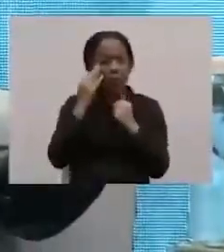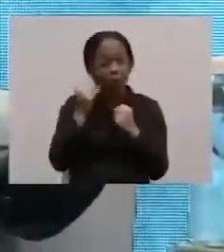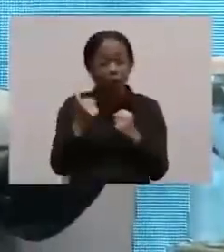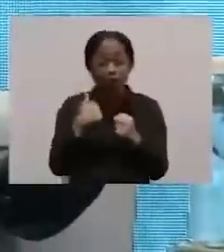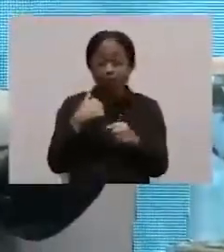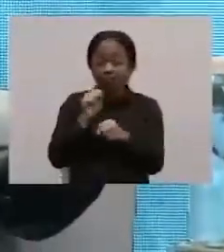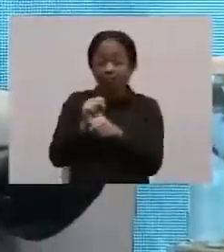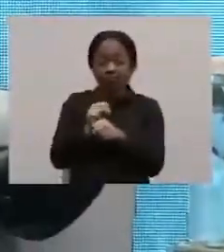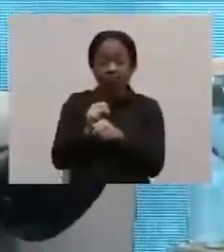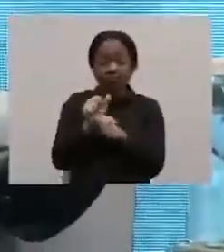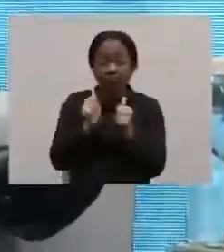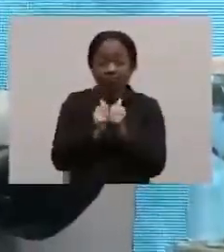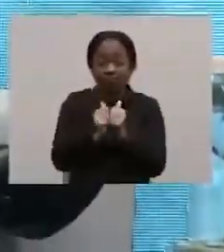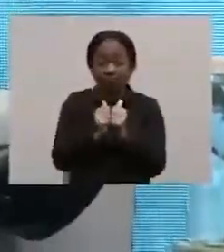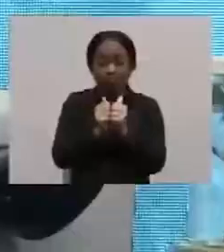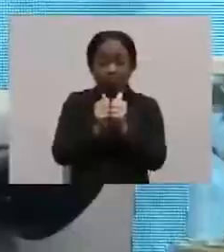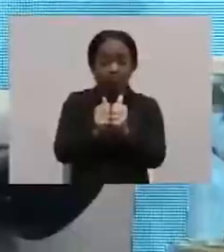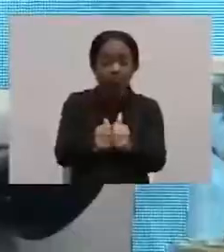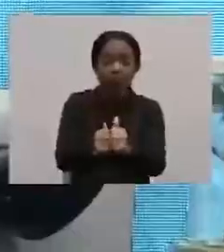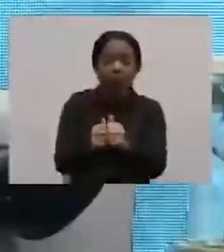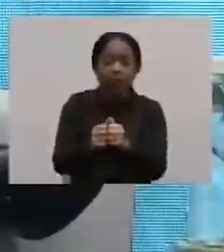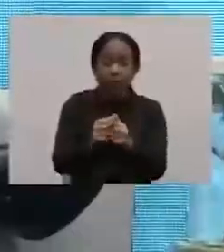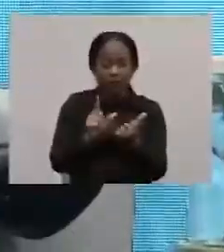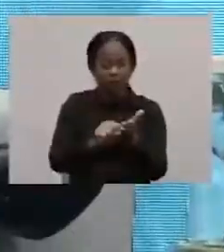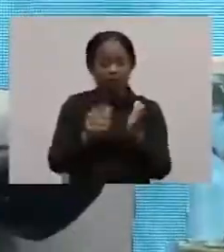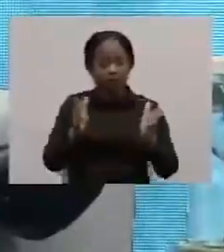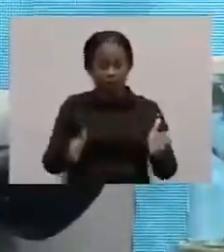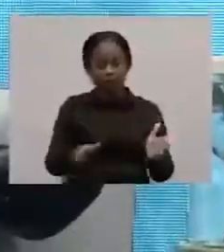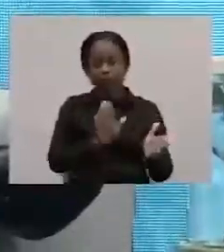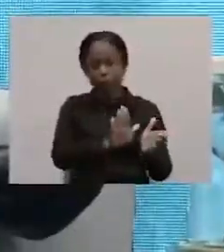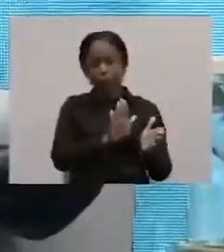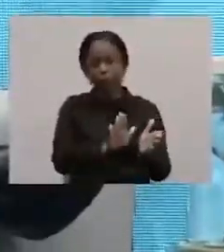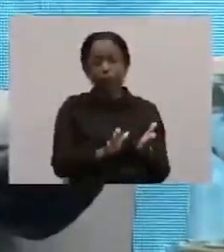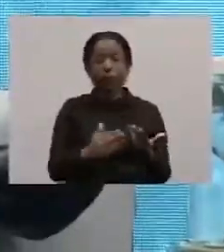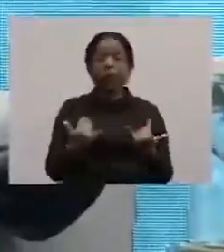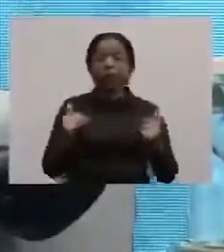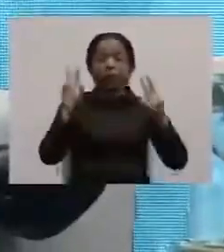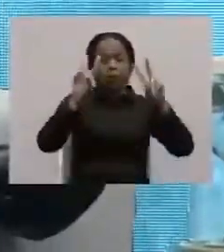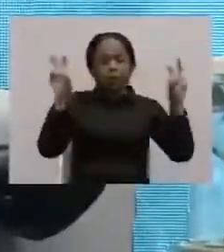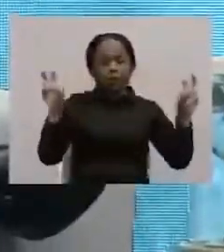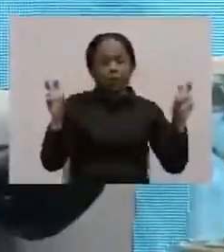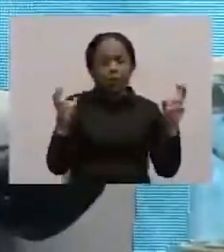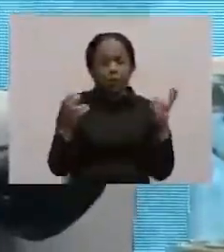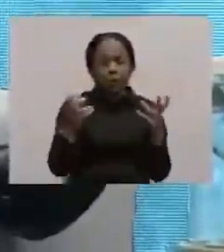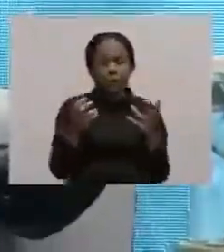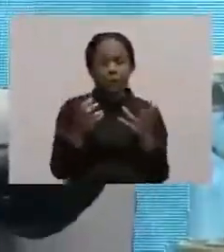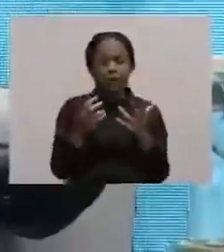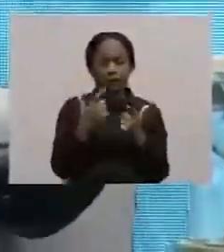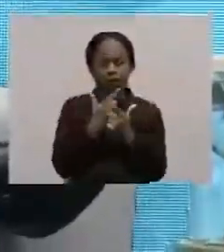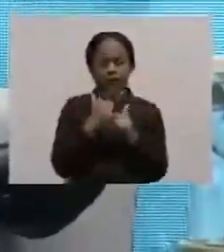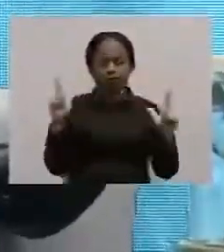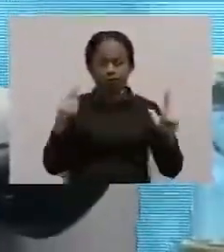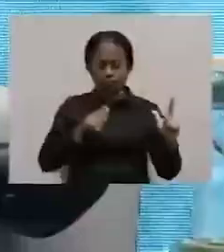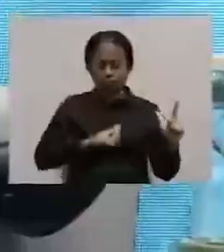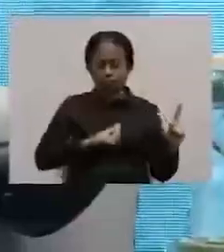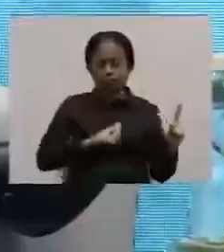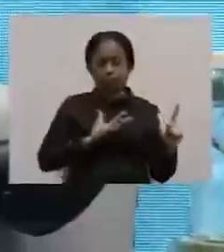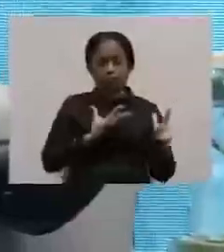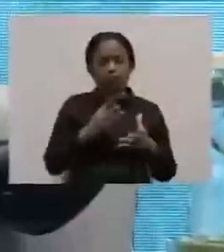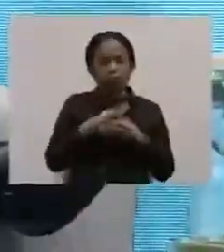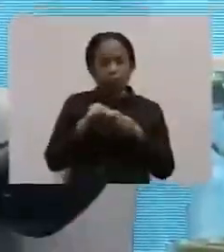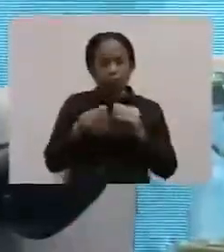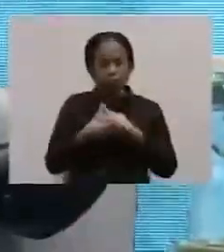juntos en el ejercicio del periodismo. Y el tema que se nos plantea, libertad de expresión, reforma electoral